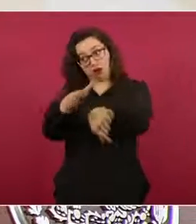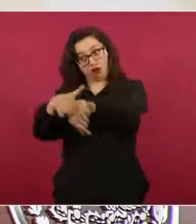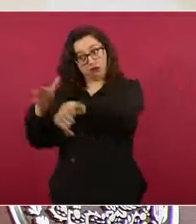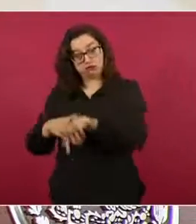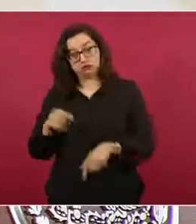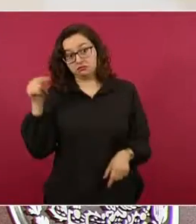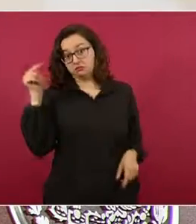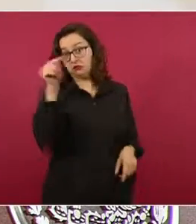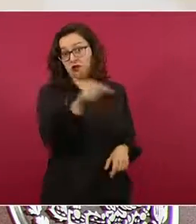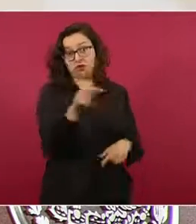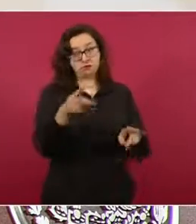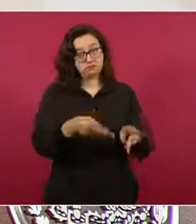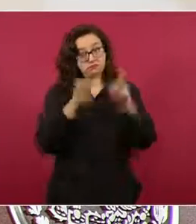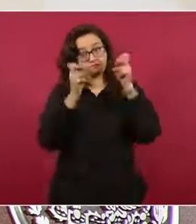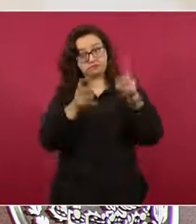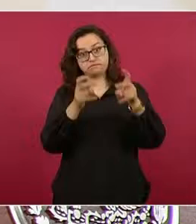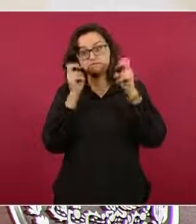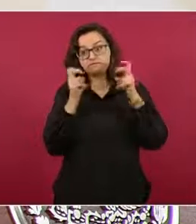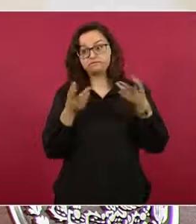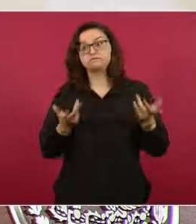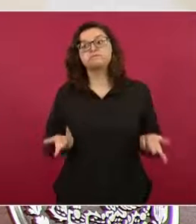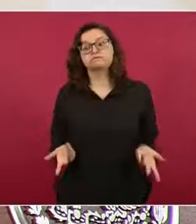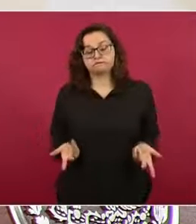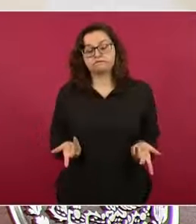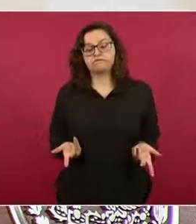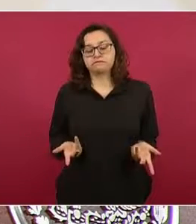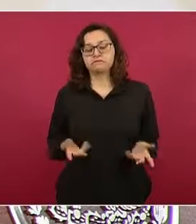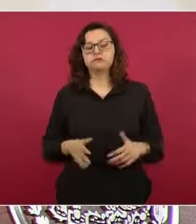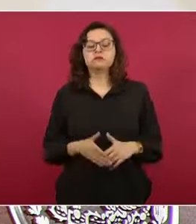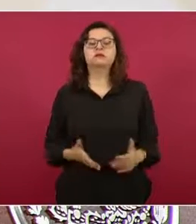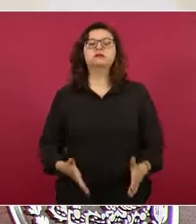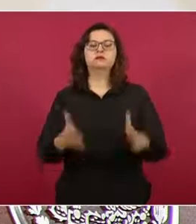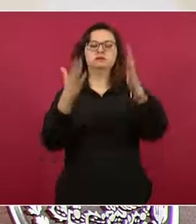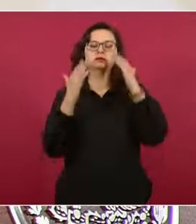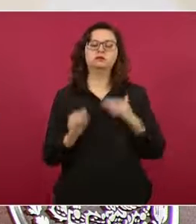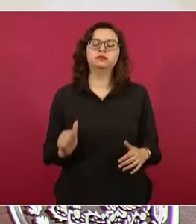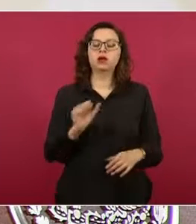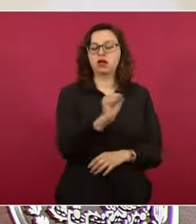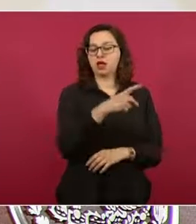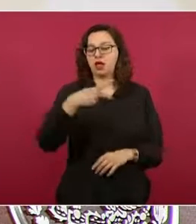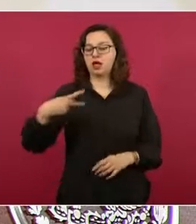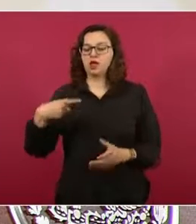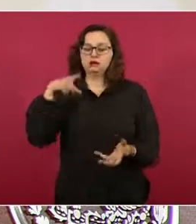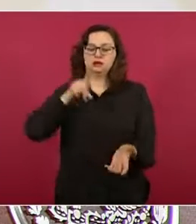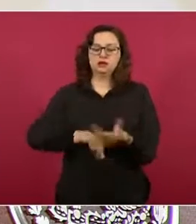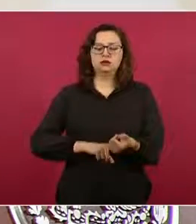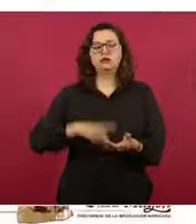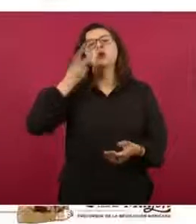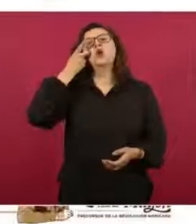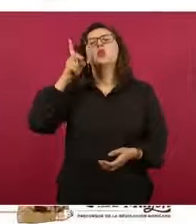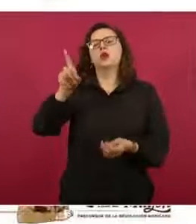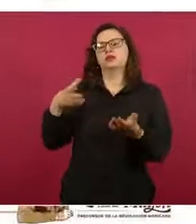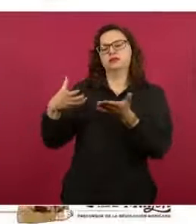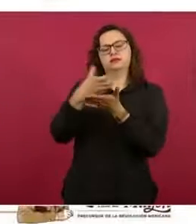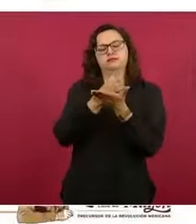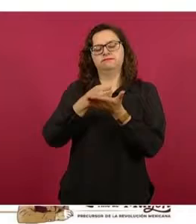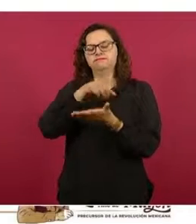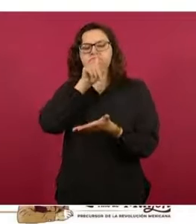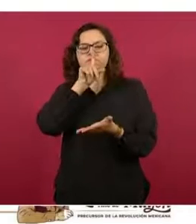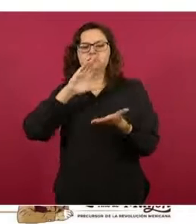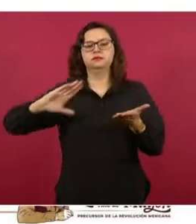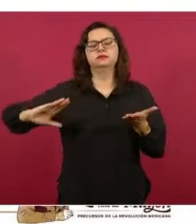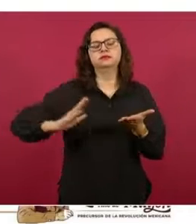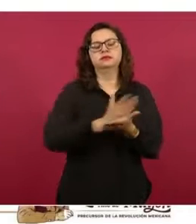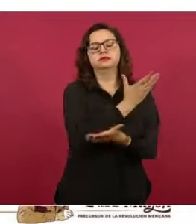consumidoras de Chihuahua, Chihuahua. Sin tomar en cuenta el margen, ¿quiénes son los más baratos en la gasolina regular? Está